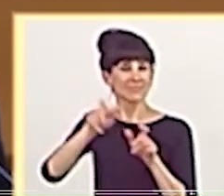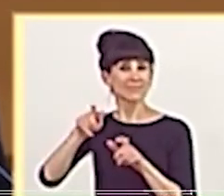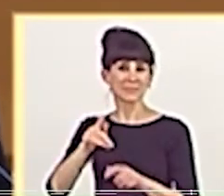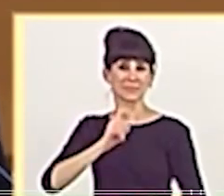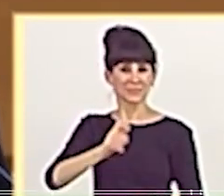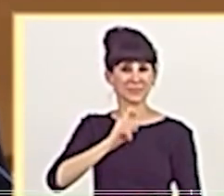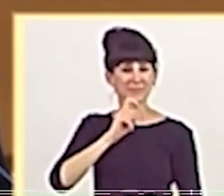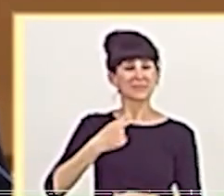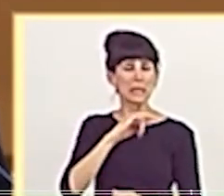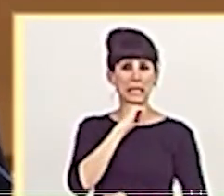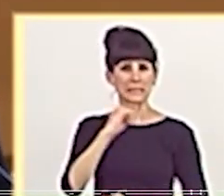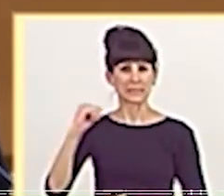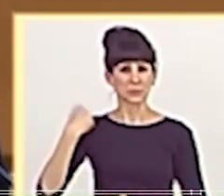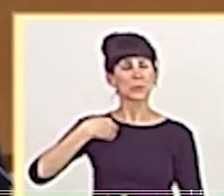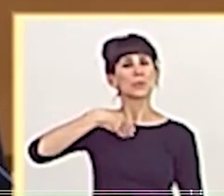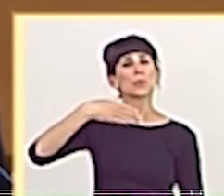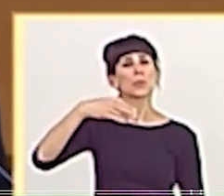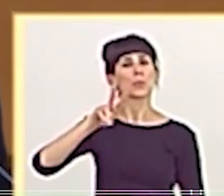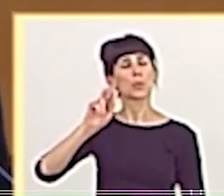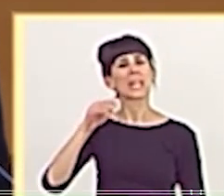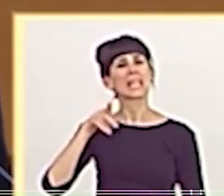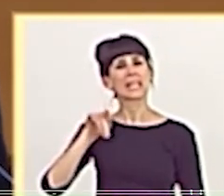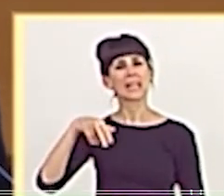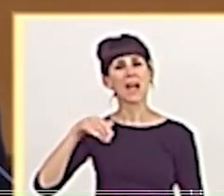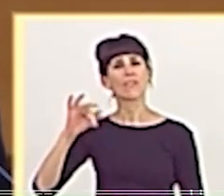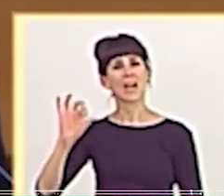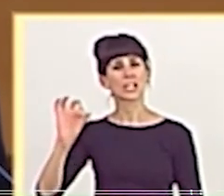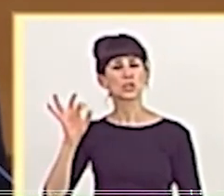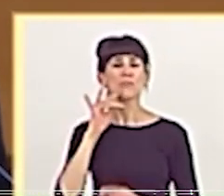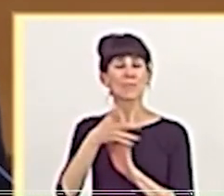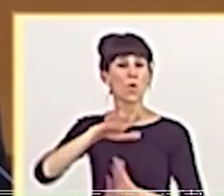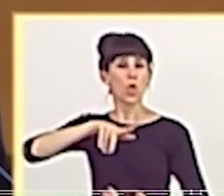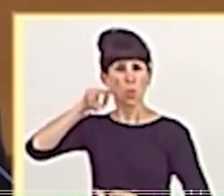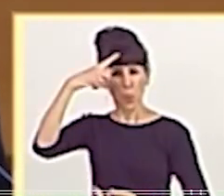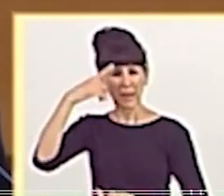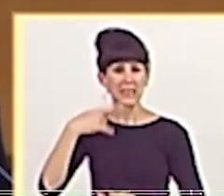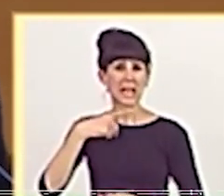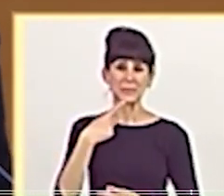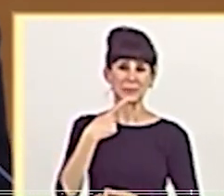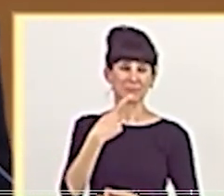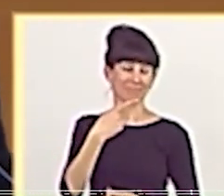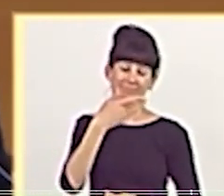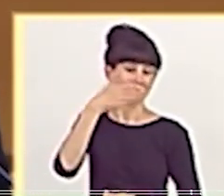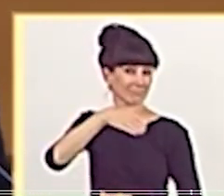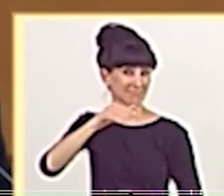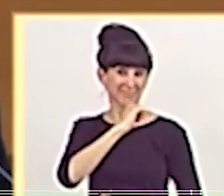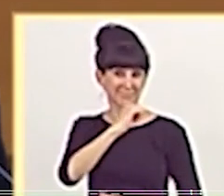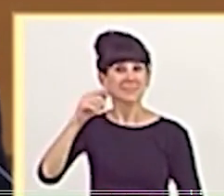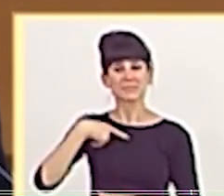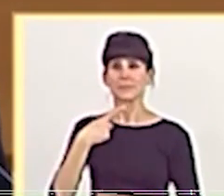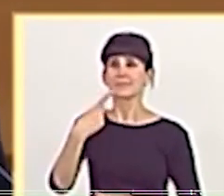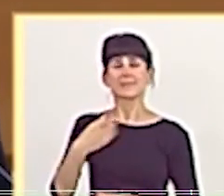pues para mí, sinceramente, y como diputada de la Asamblea, es bastante mochornoso que tengamos en la Asamblea y que tengamos en el Senado una